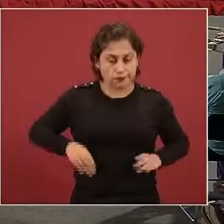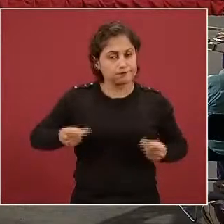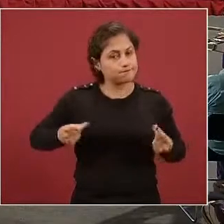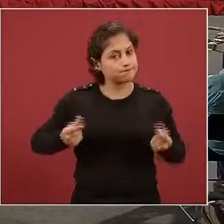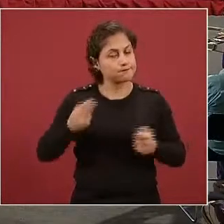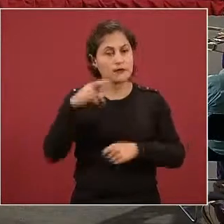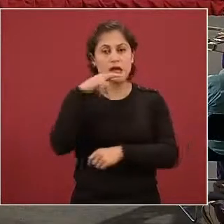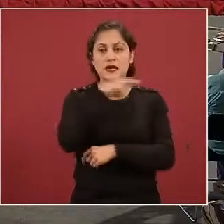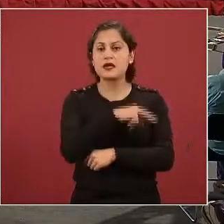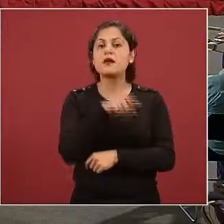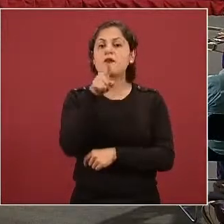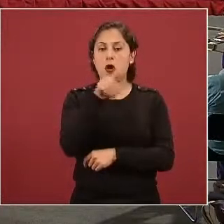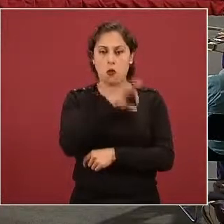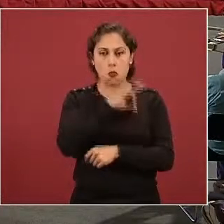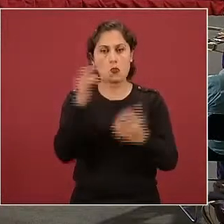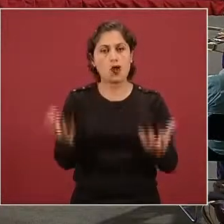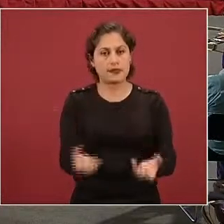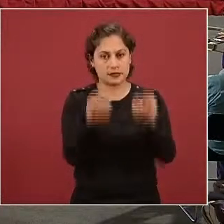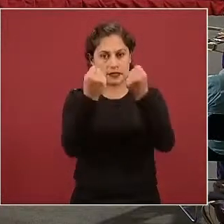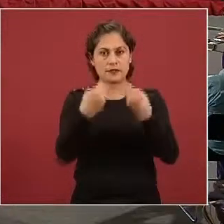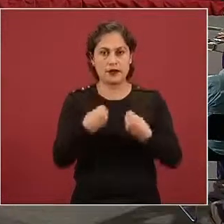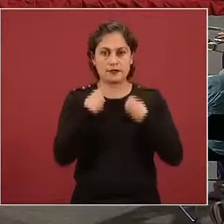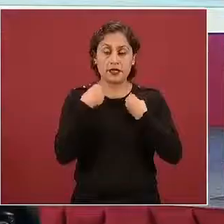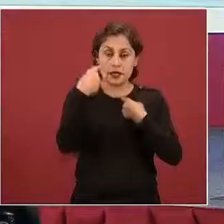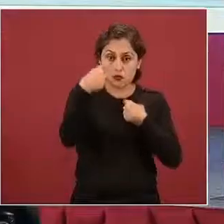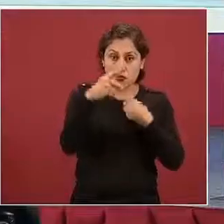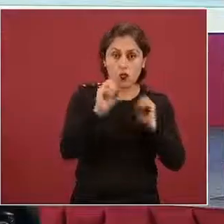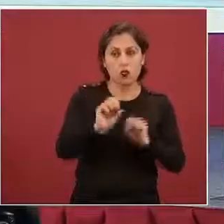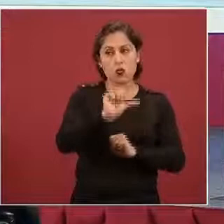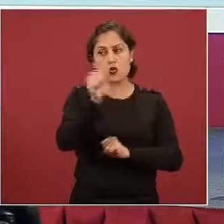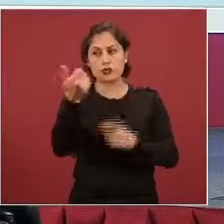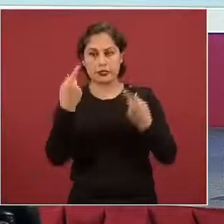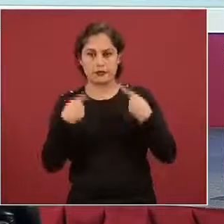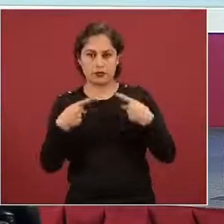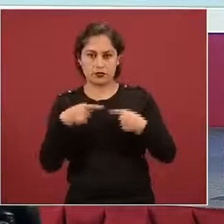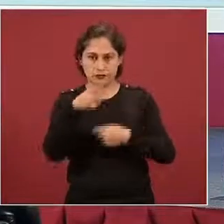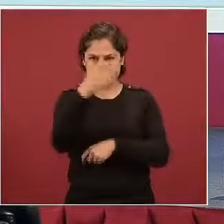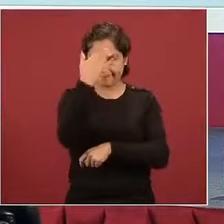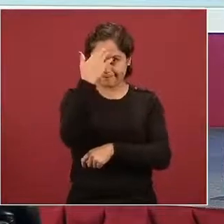algún familiar que tenga este padecimiento. Vamos a ver la siguiente.